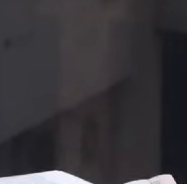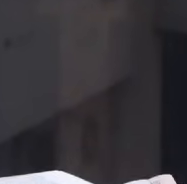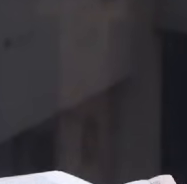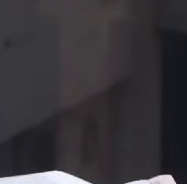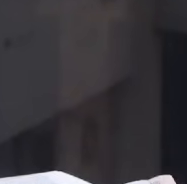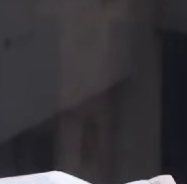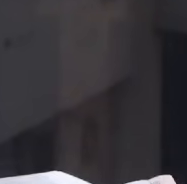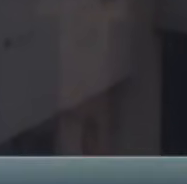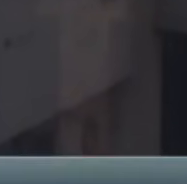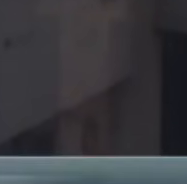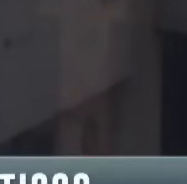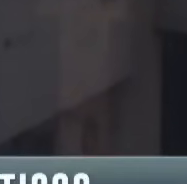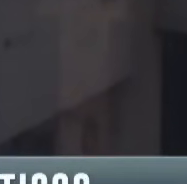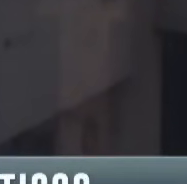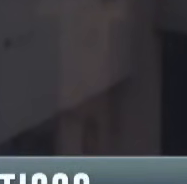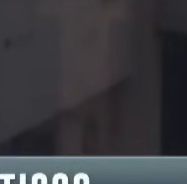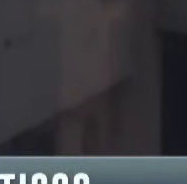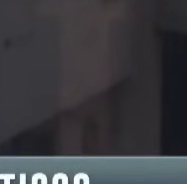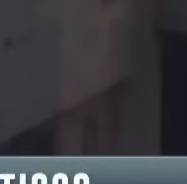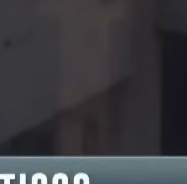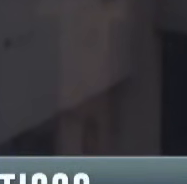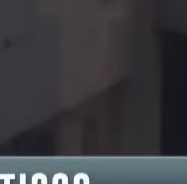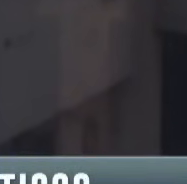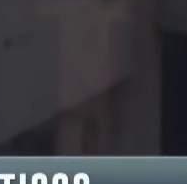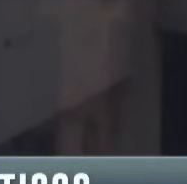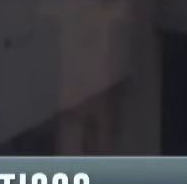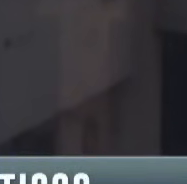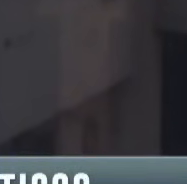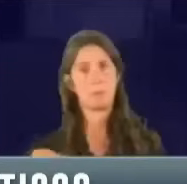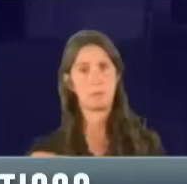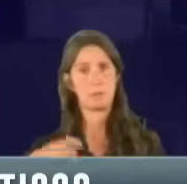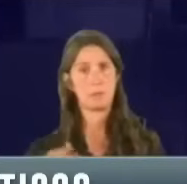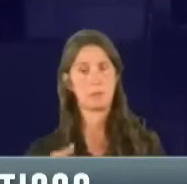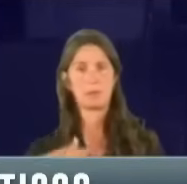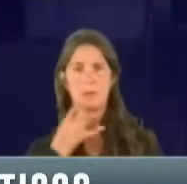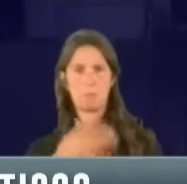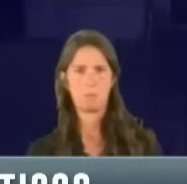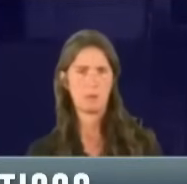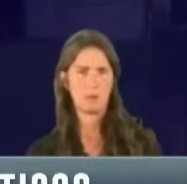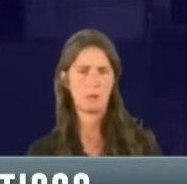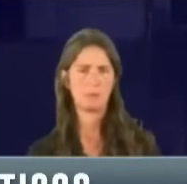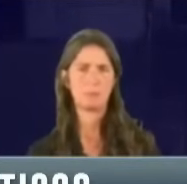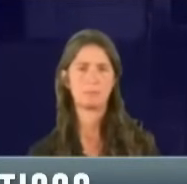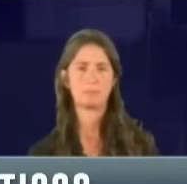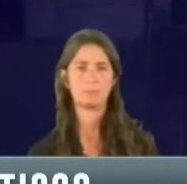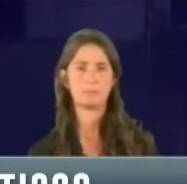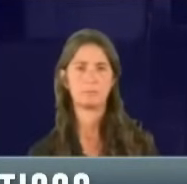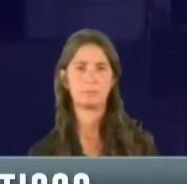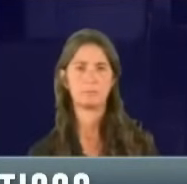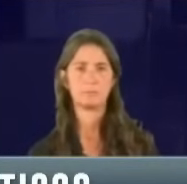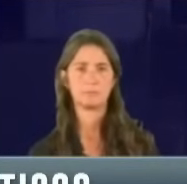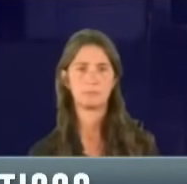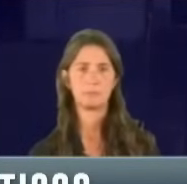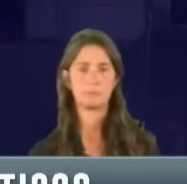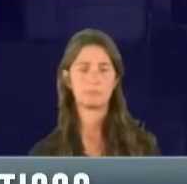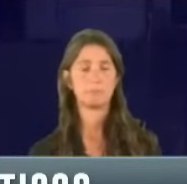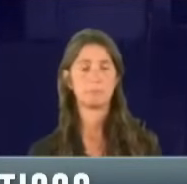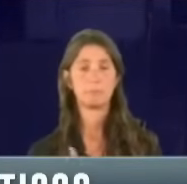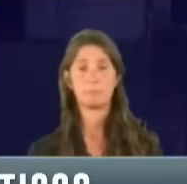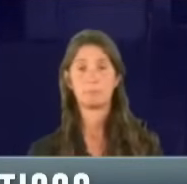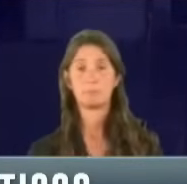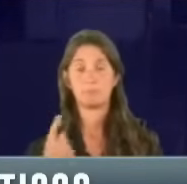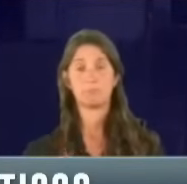vamos a escuchar la repercusión de telediario en un móvil de telediario la primera reacción del gobierno ha sido Llamar a consulta